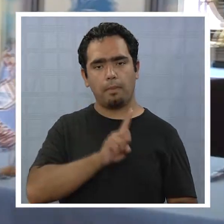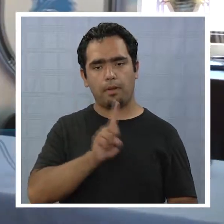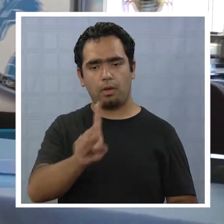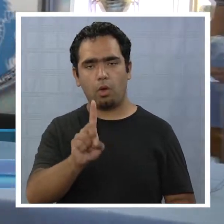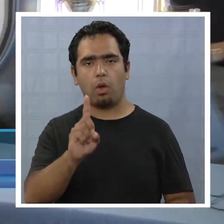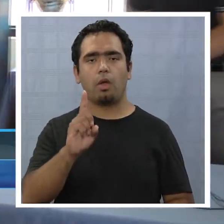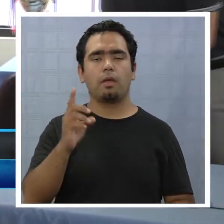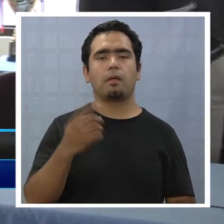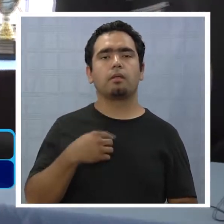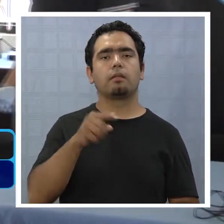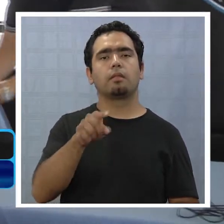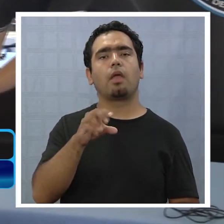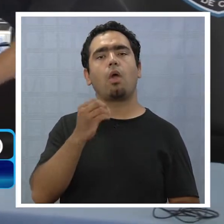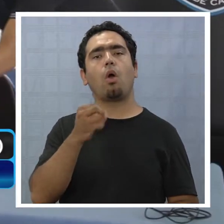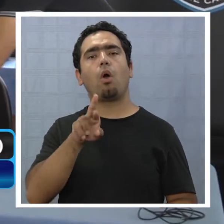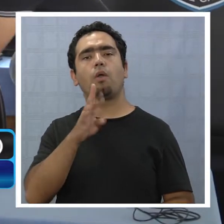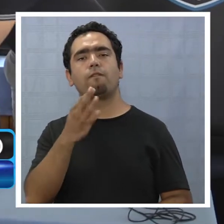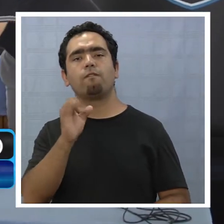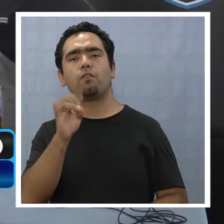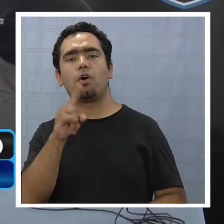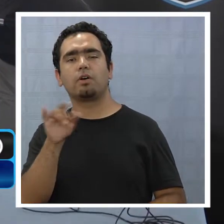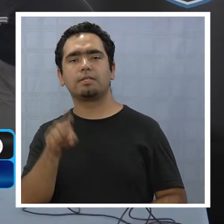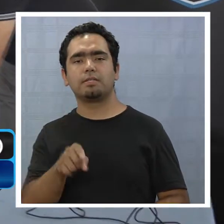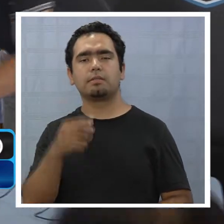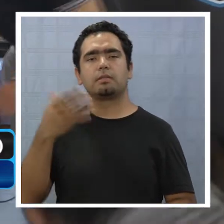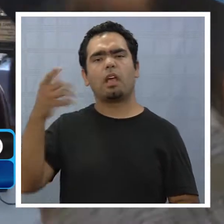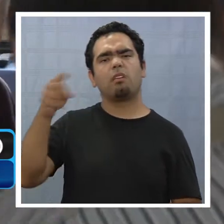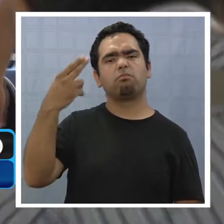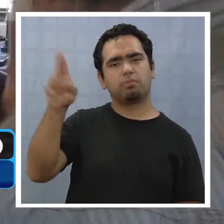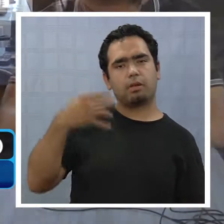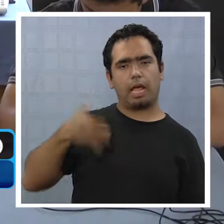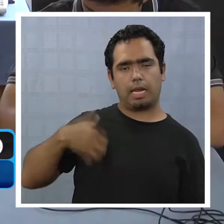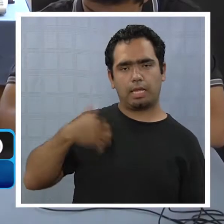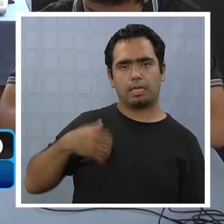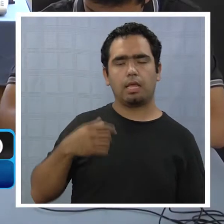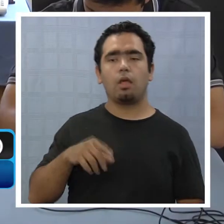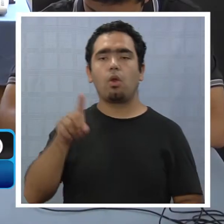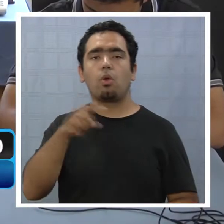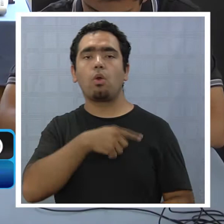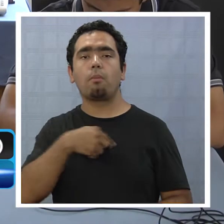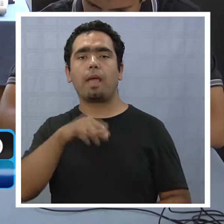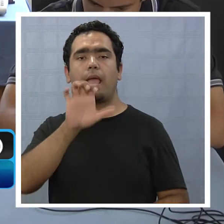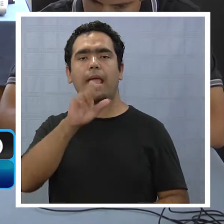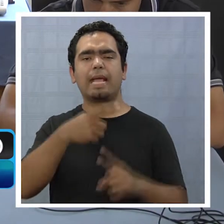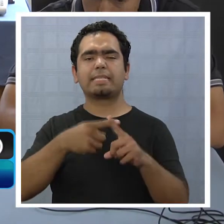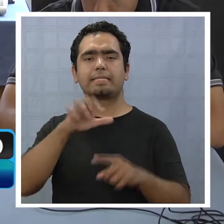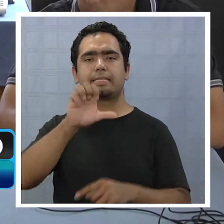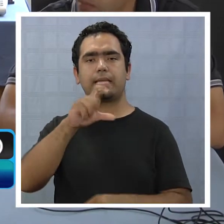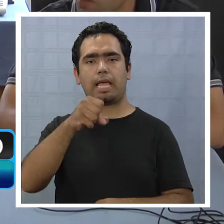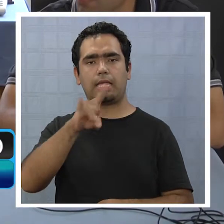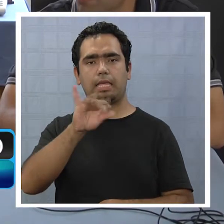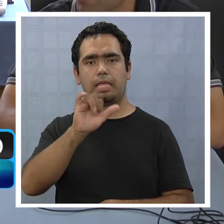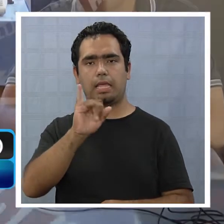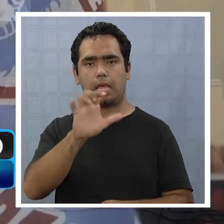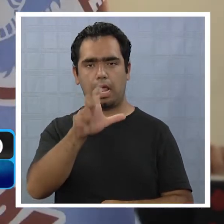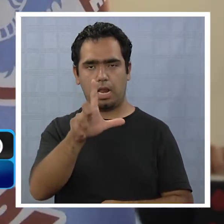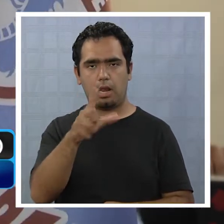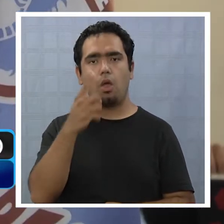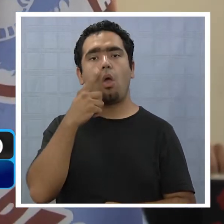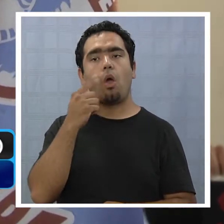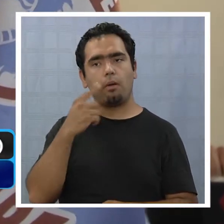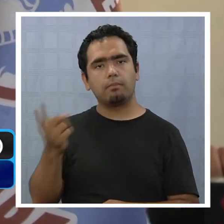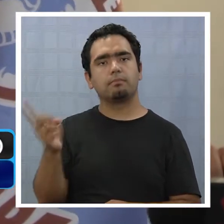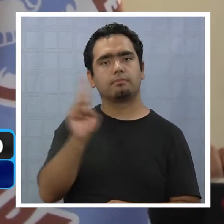Un volante de contención proveniente de All Boys de Nacionalidad Argentina, Ezequiel Benavides, es el nuevo y tercer